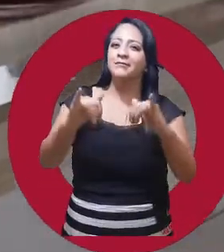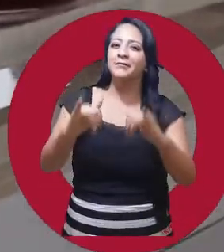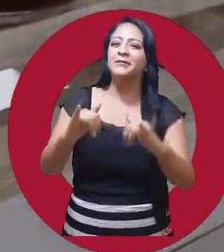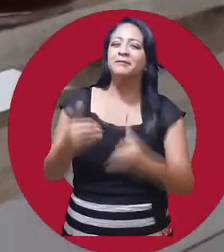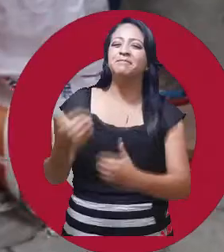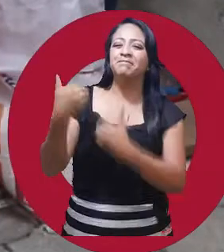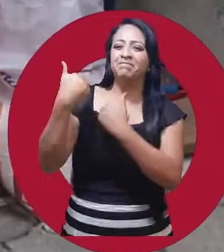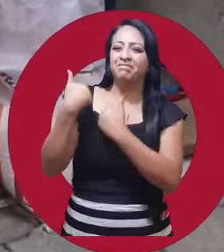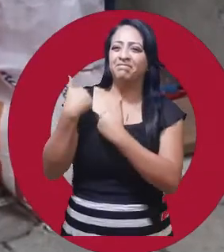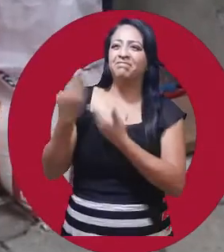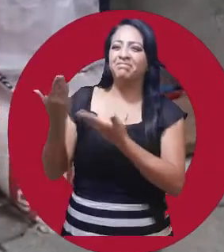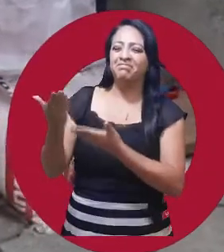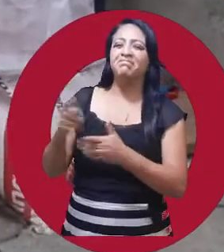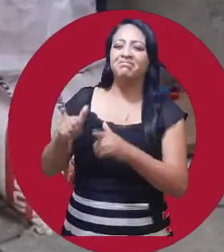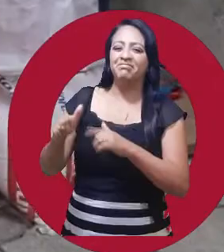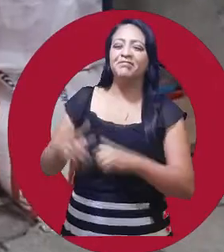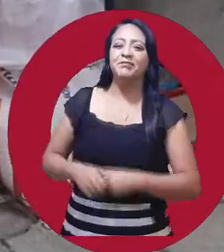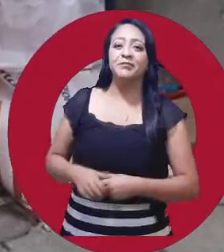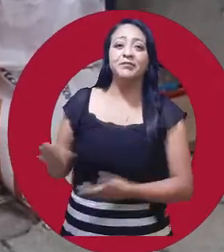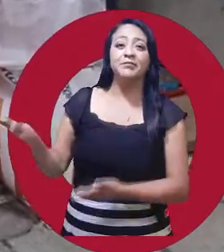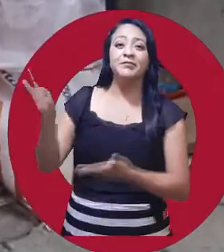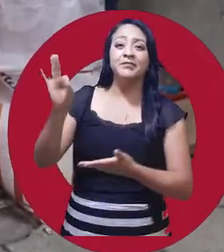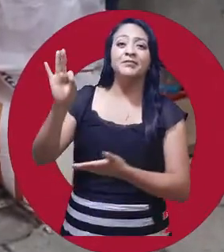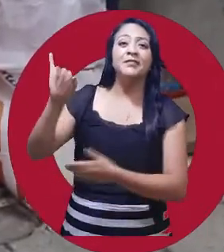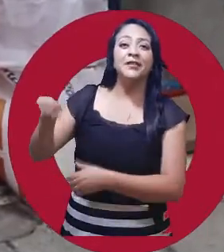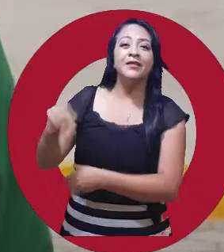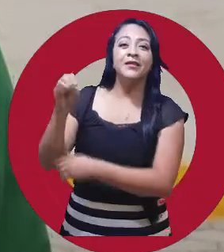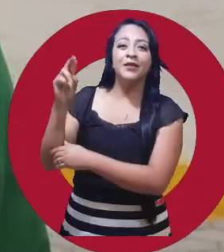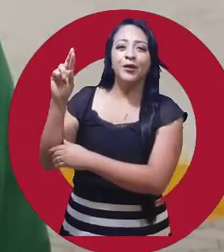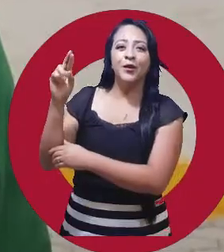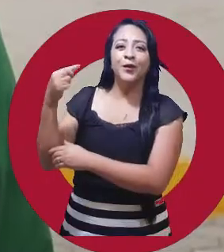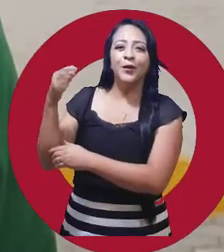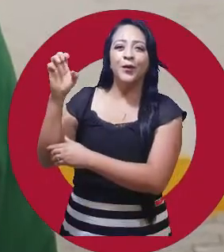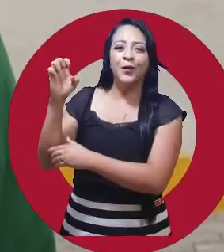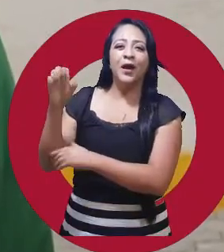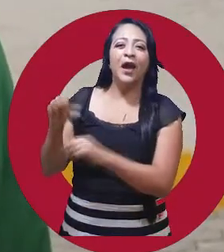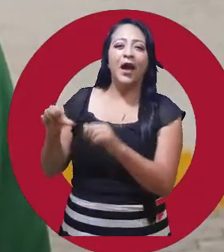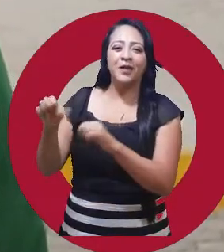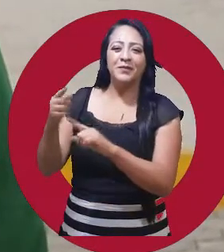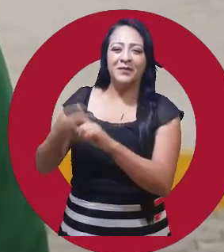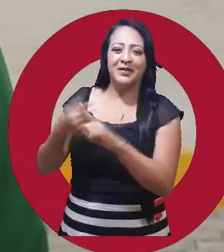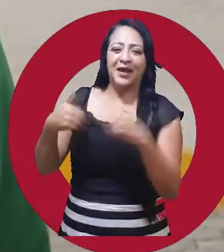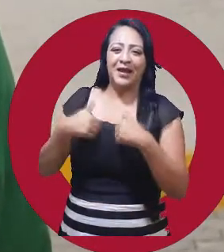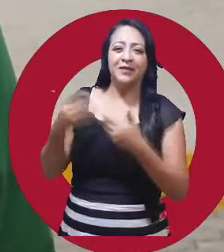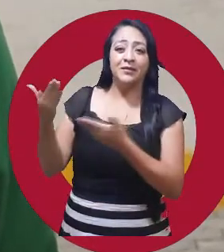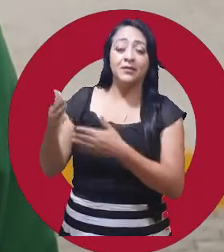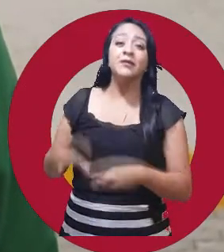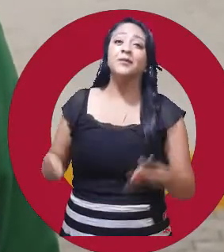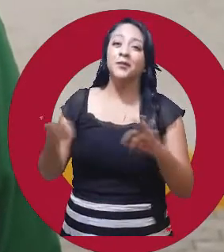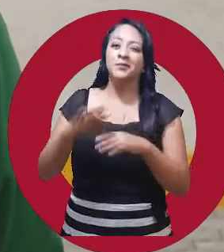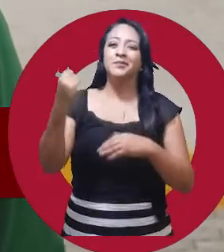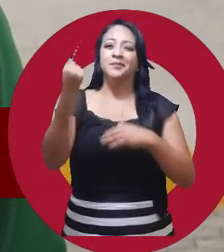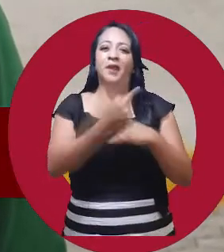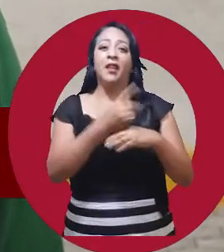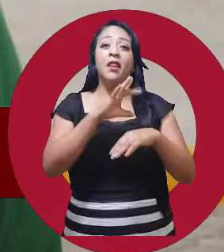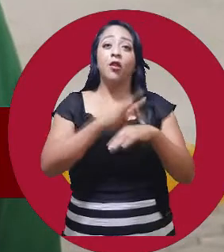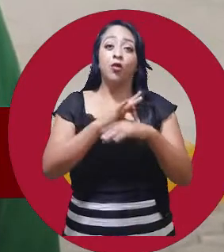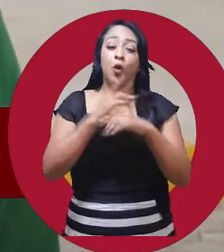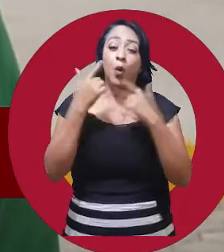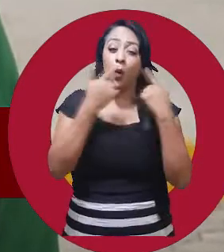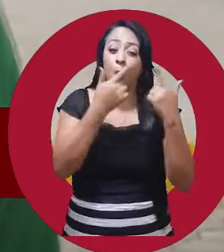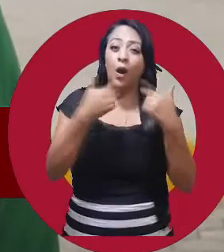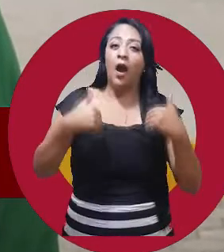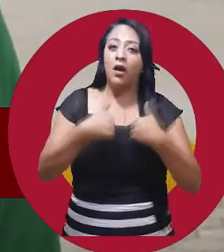competitividad de nuestro sector agropecuario. Jorge Cajamarca, administrador del mercado de animales. Las exigencias son contar con un médico veterinario,